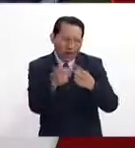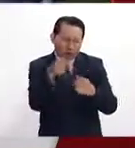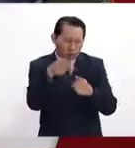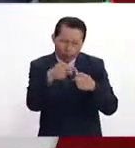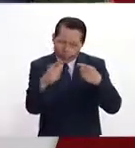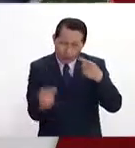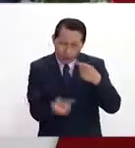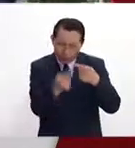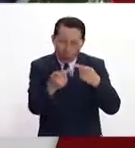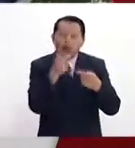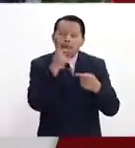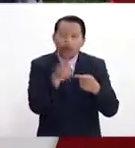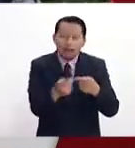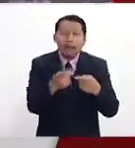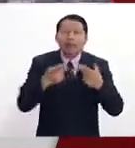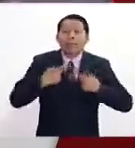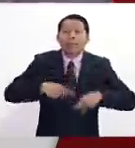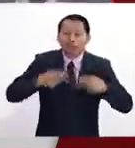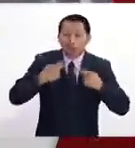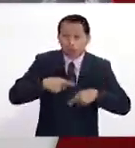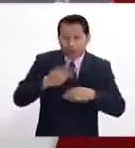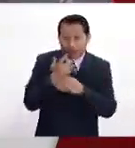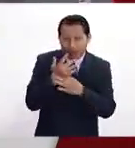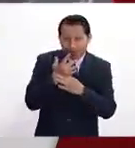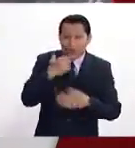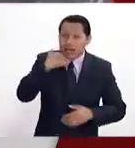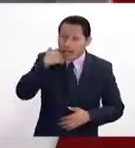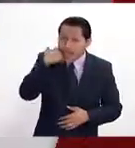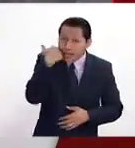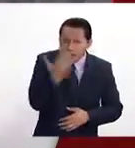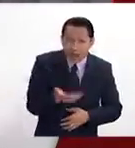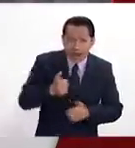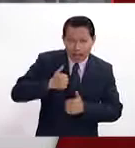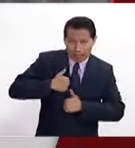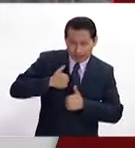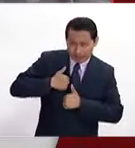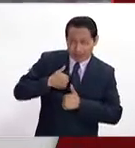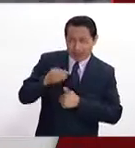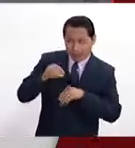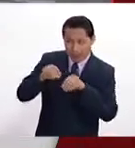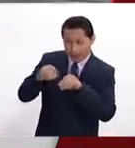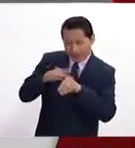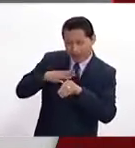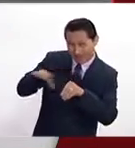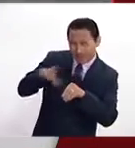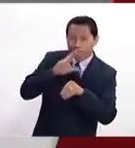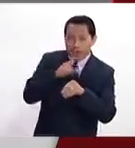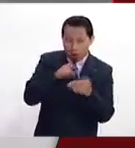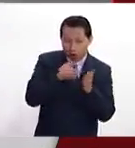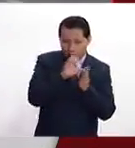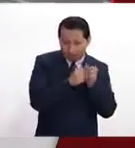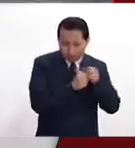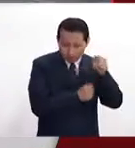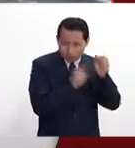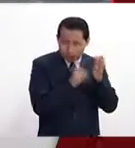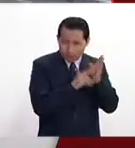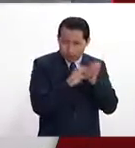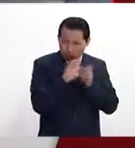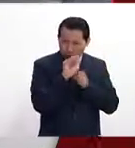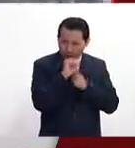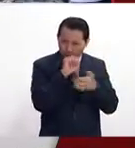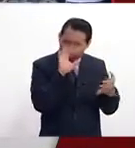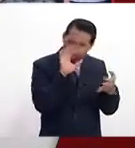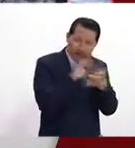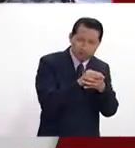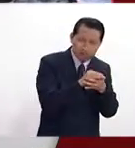específicamente si la gente quiere que el ejército rechace este movimiento y se apegue a la Constitución de 1999. Entonces ya existe una